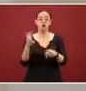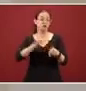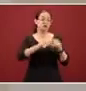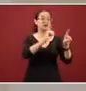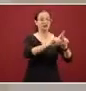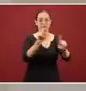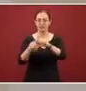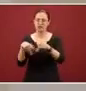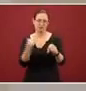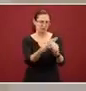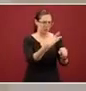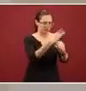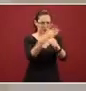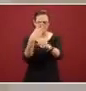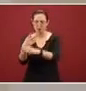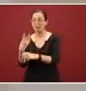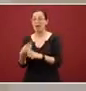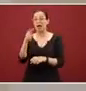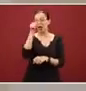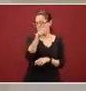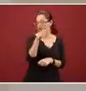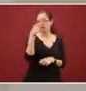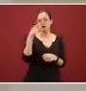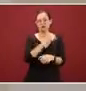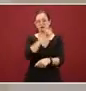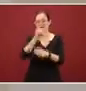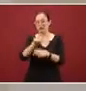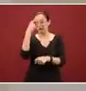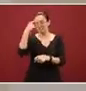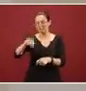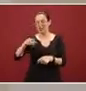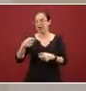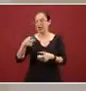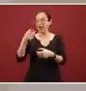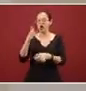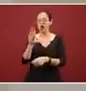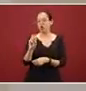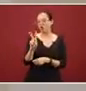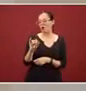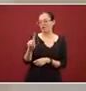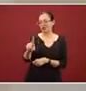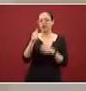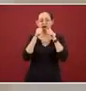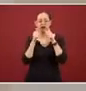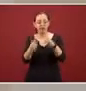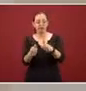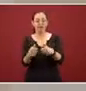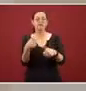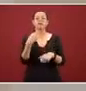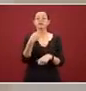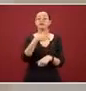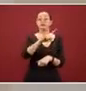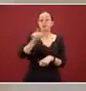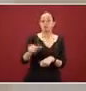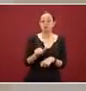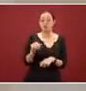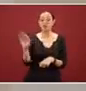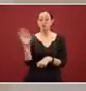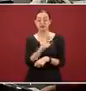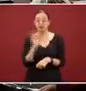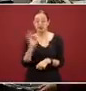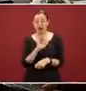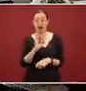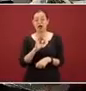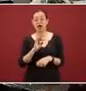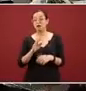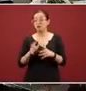para el tratamiento de los casos y ya en la última fase donde tengamos que hacer una reconversión hospitalaria